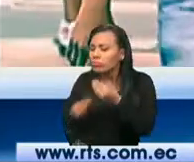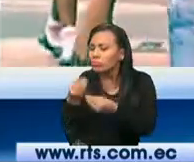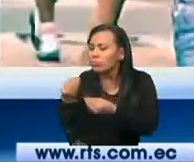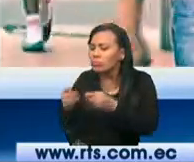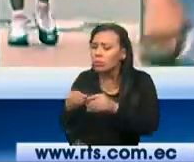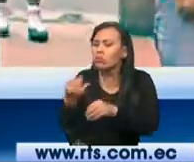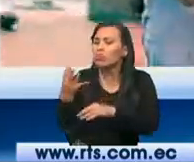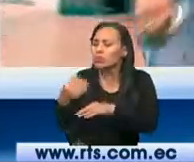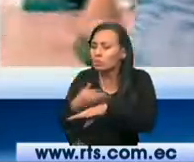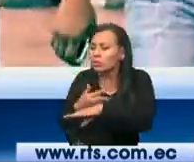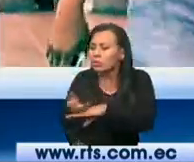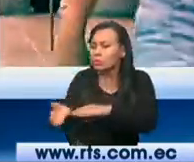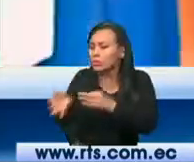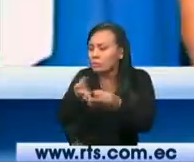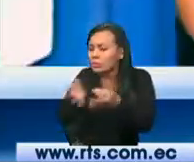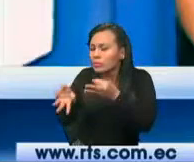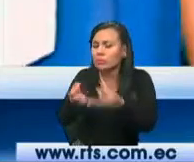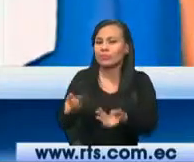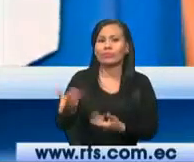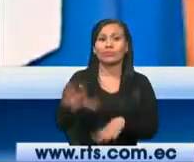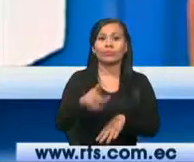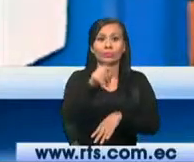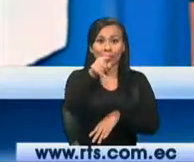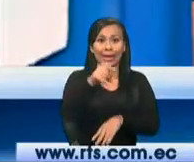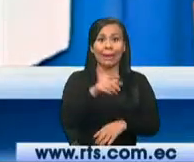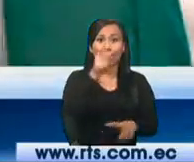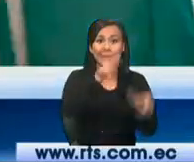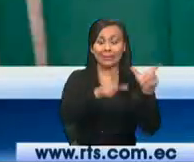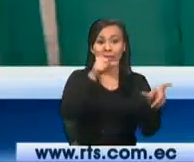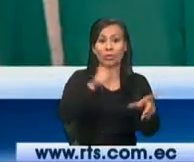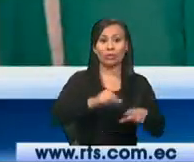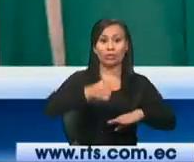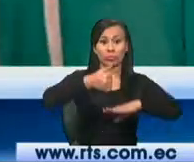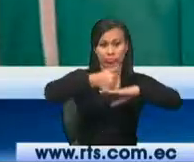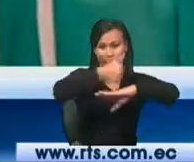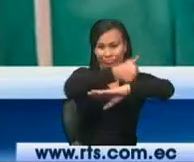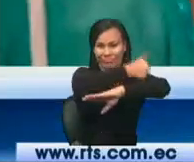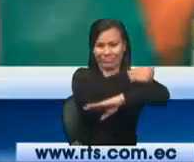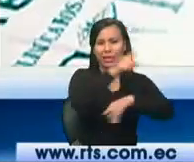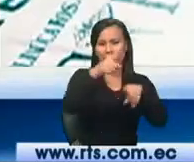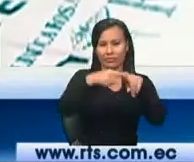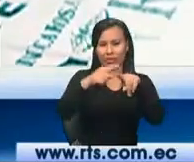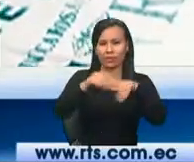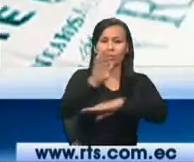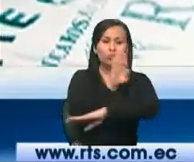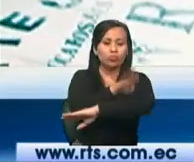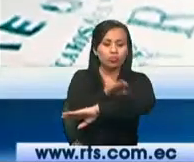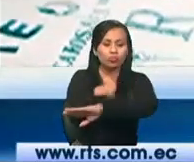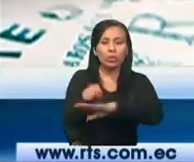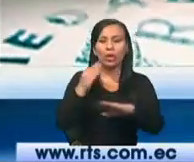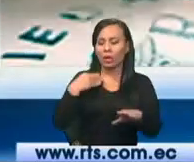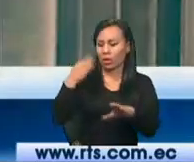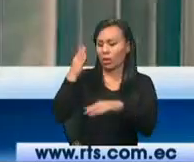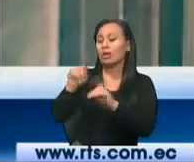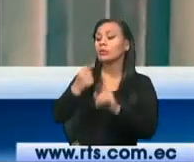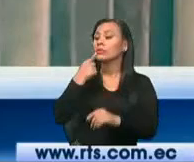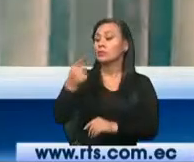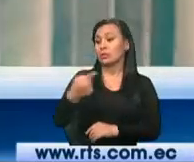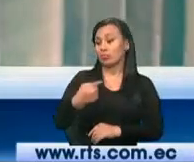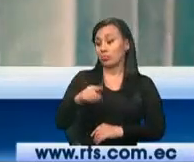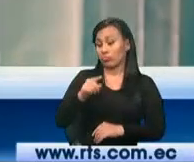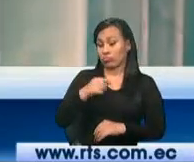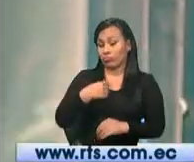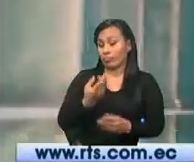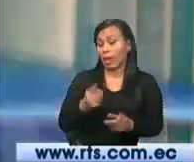punto acudieron representantes del servicio Metrovía para investigar los detalles de lo ocurrido. Según dicen, verificarán las cámaras de seguridad del lugar